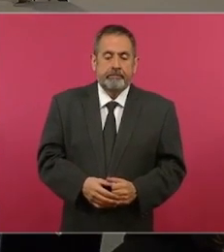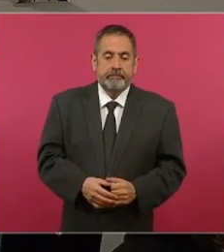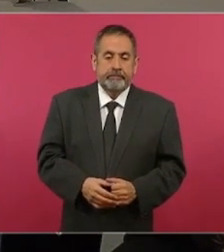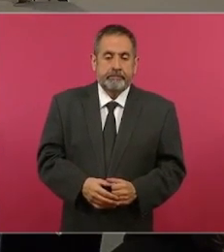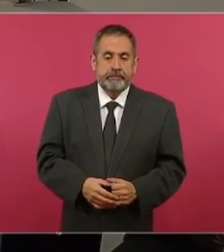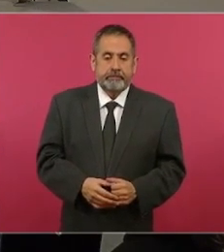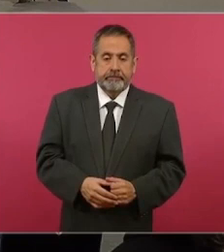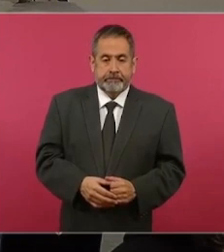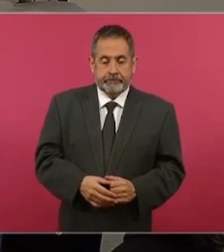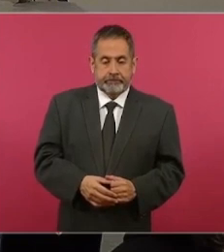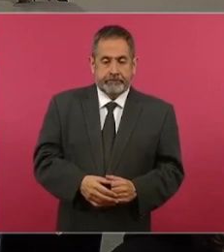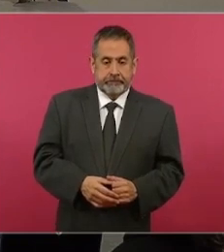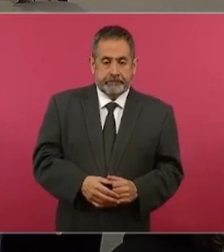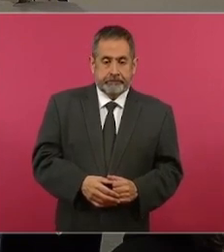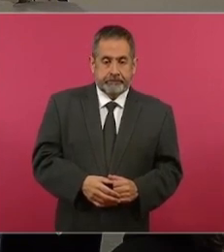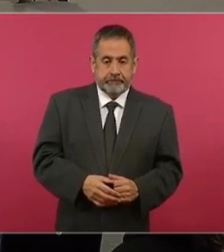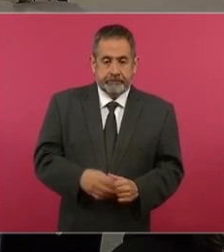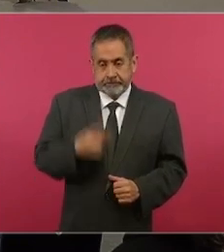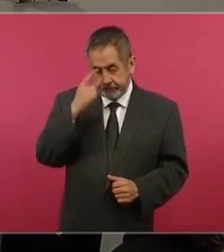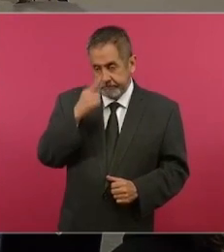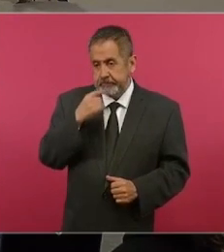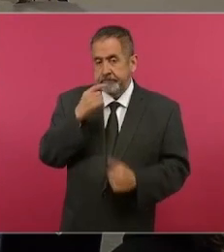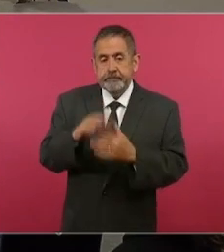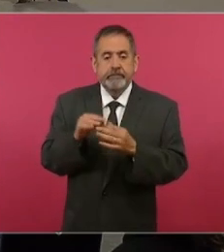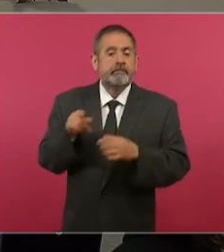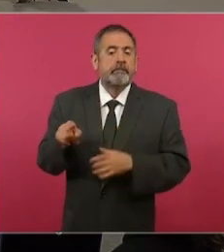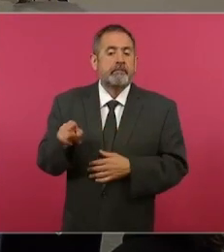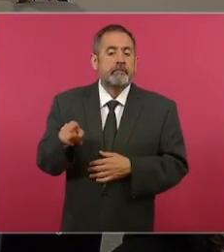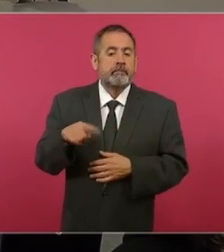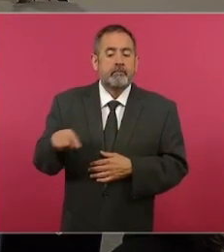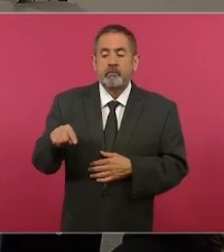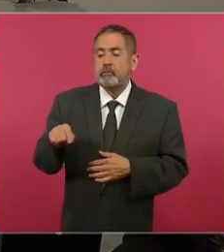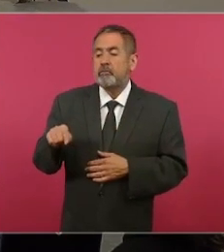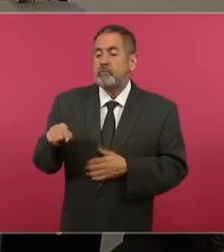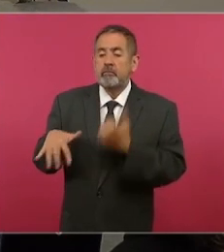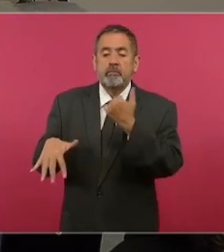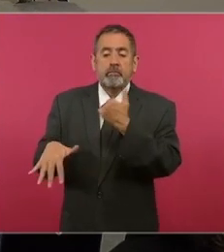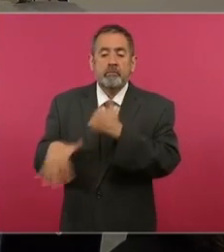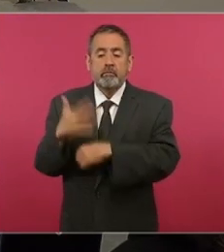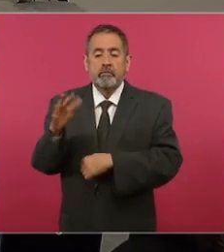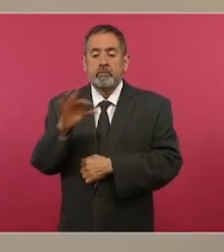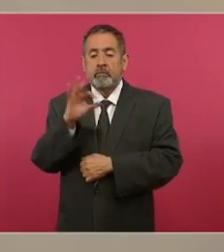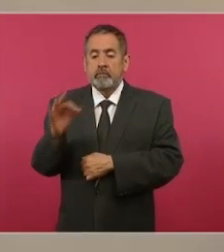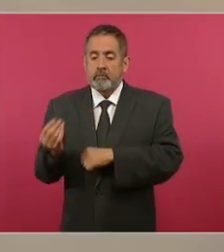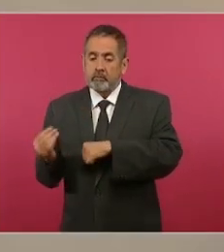Para el segundo decil, estas cifras fueron 15% de aumento